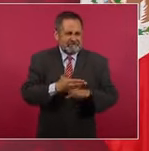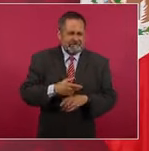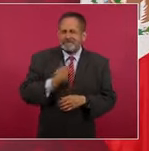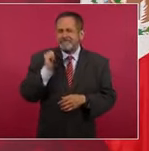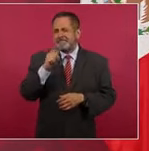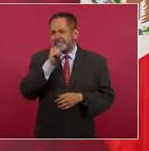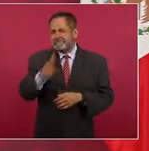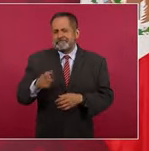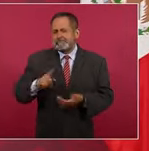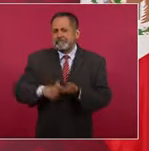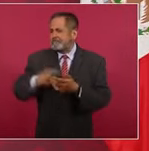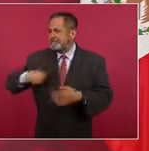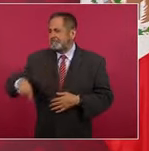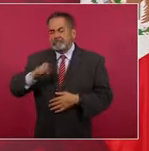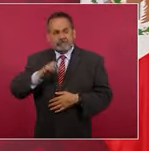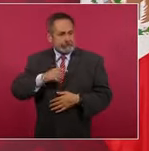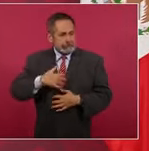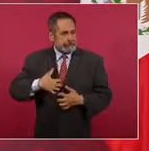no odiamos,